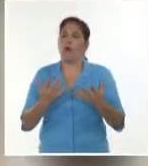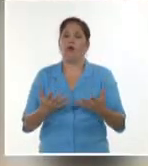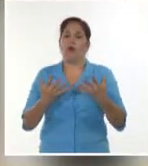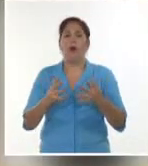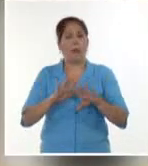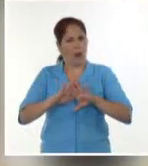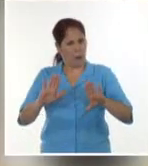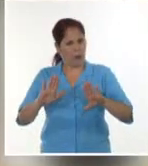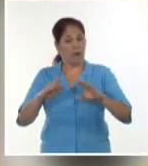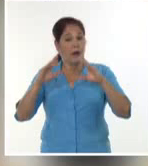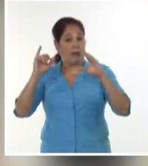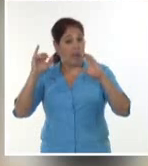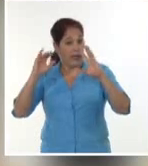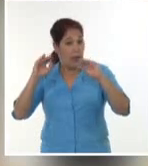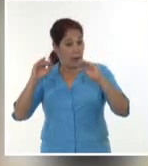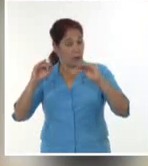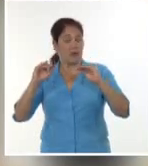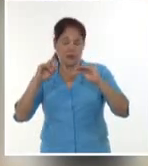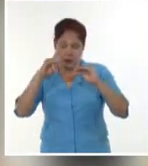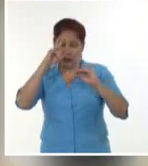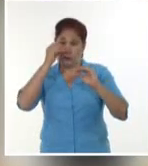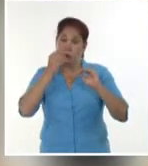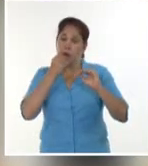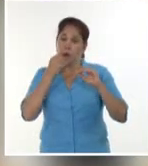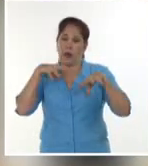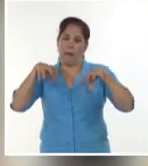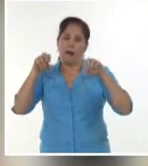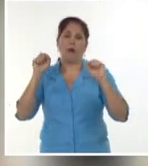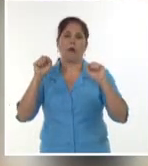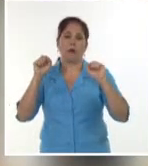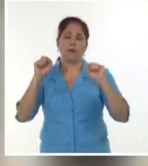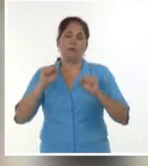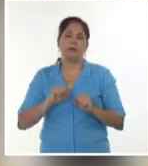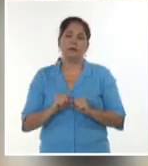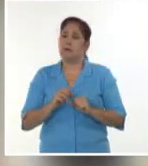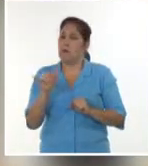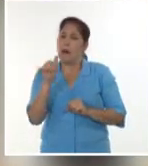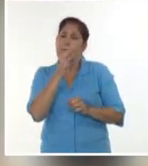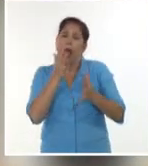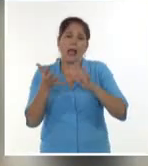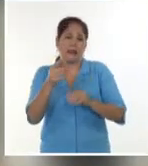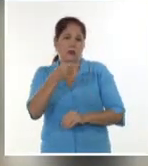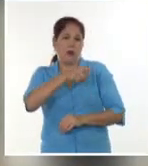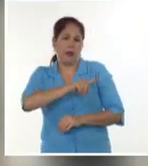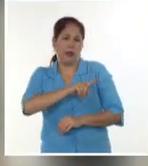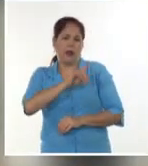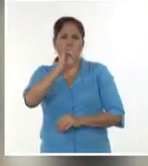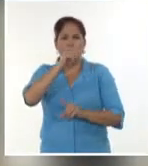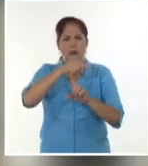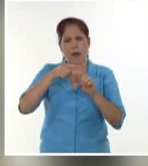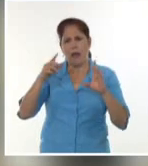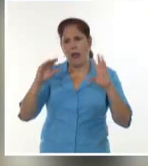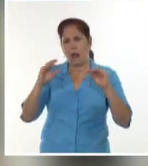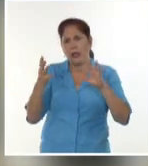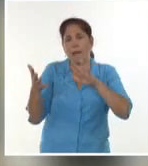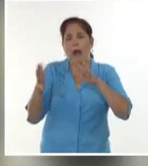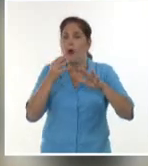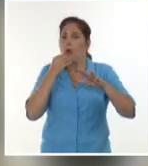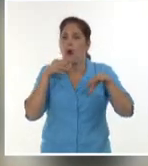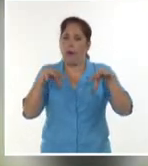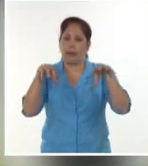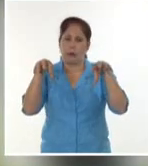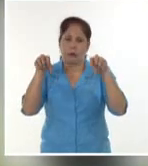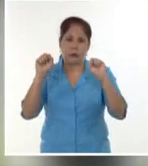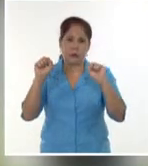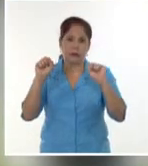el servicio en horario máxima demanda. Y la afectación similar al día de ayer debe estar sobre las 9 y media, 10 de la noche, la